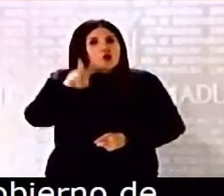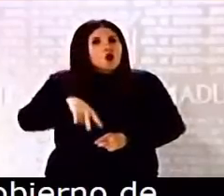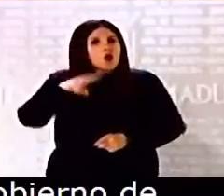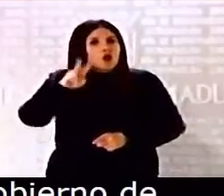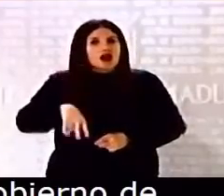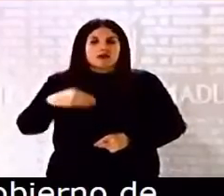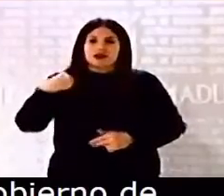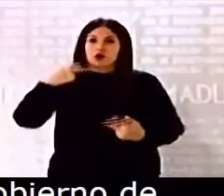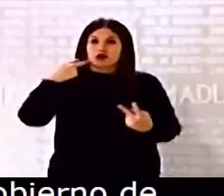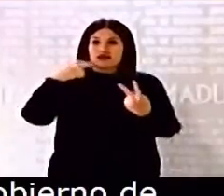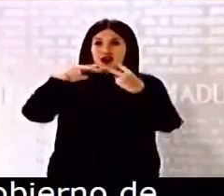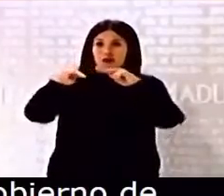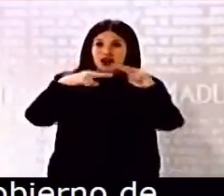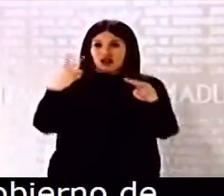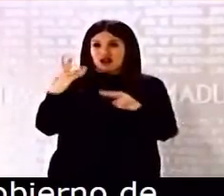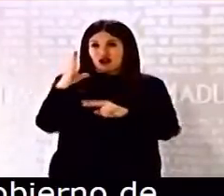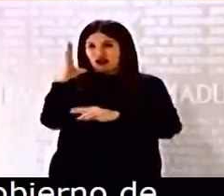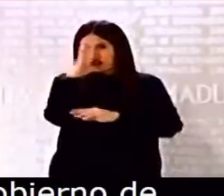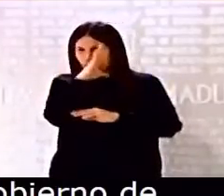ocultaré la transparencia